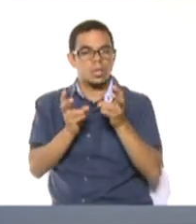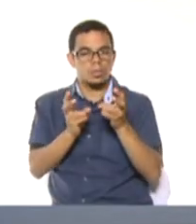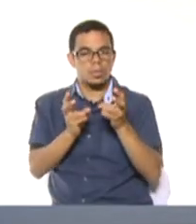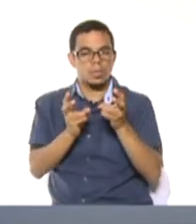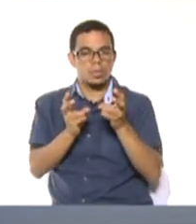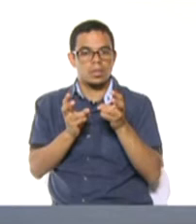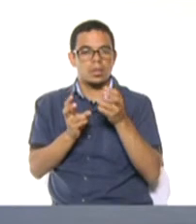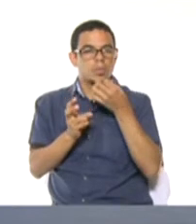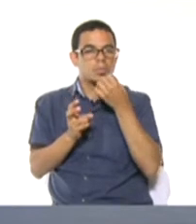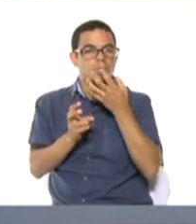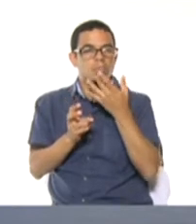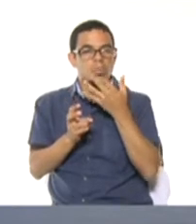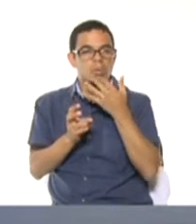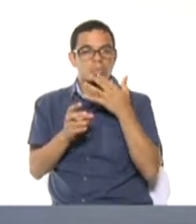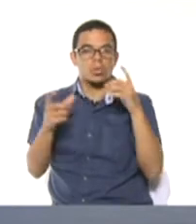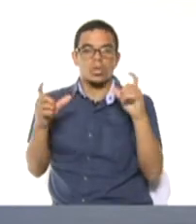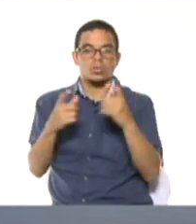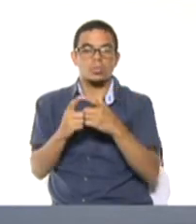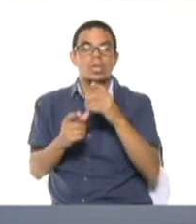manera muy resumida.